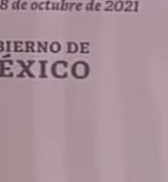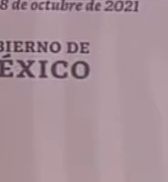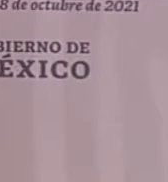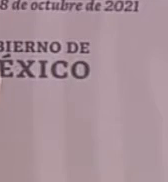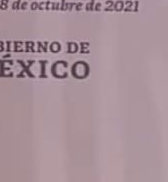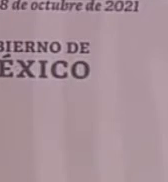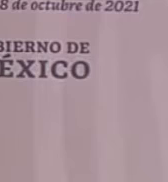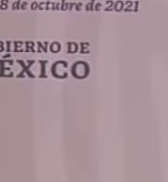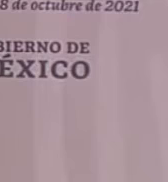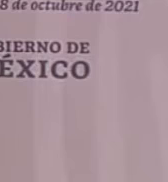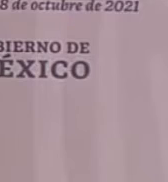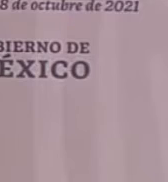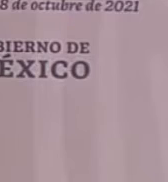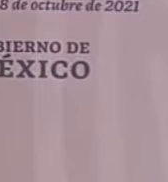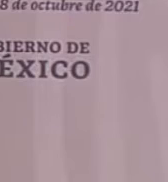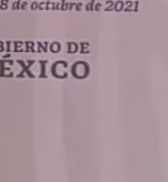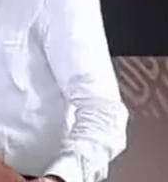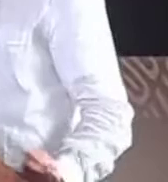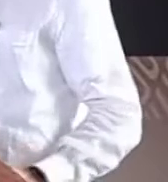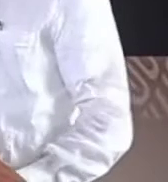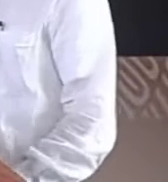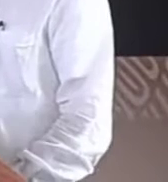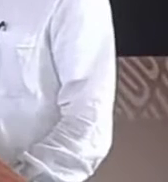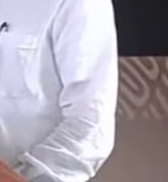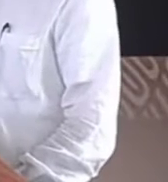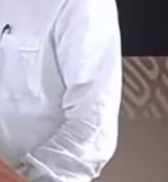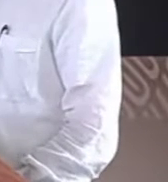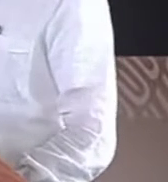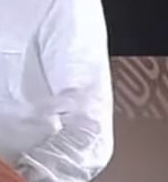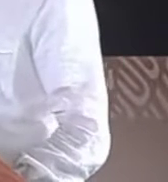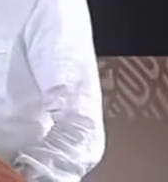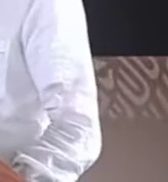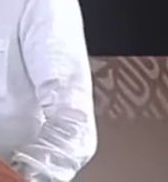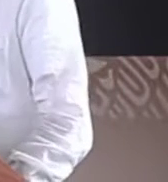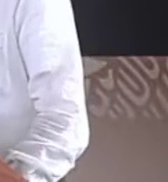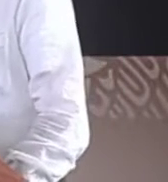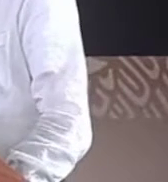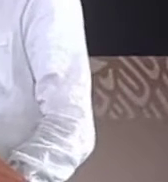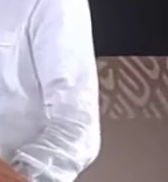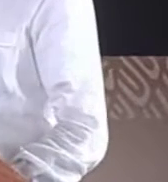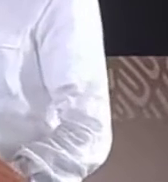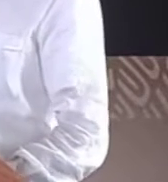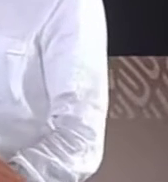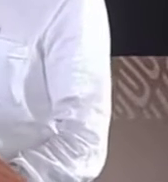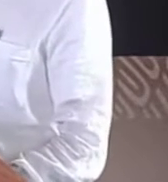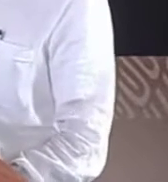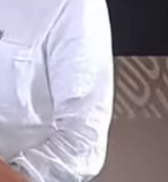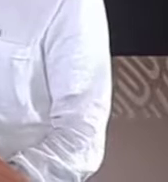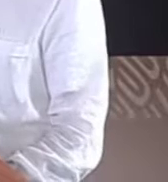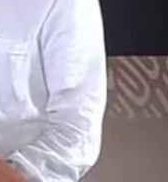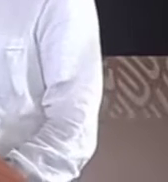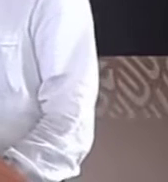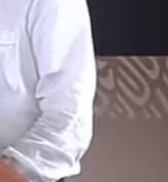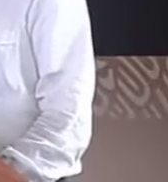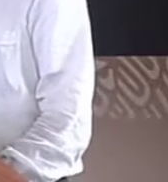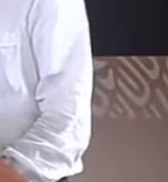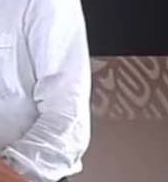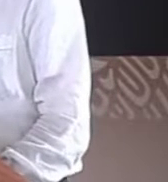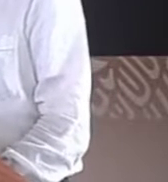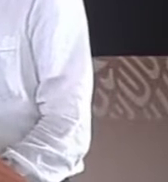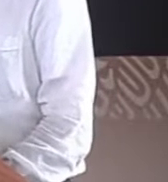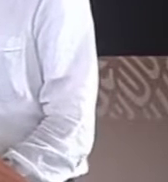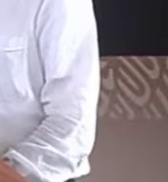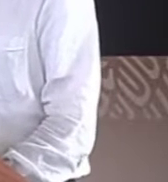recalcar que esta reunión del día de hoy establece un informe que se acaba de hacer